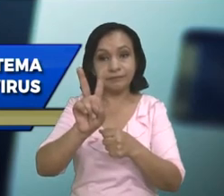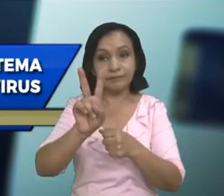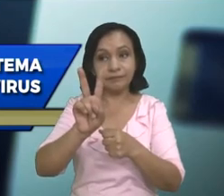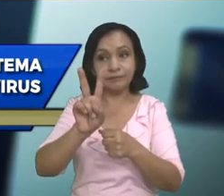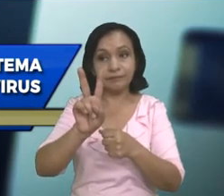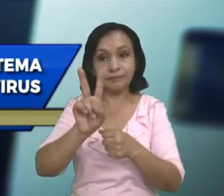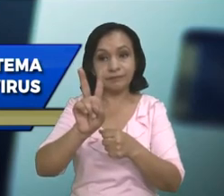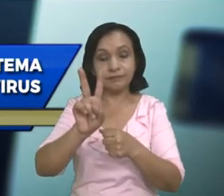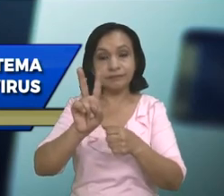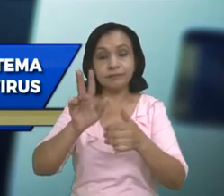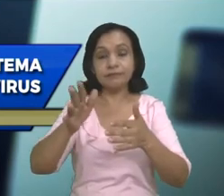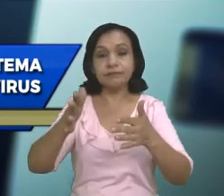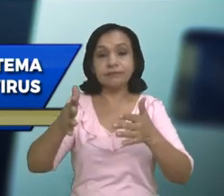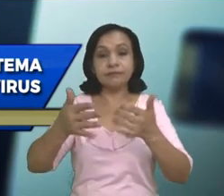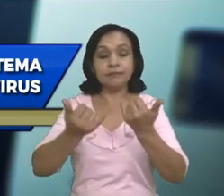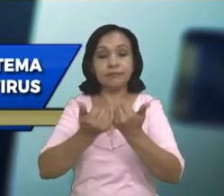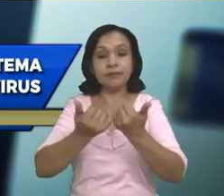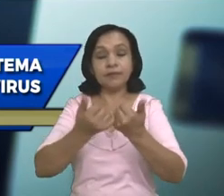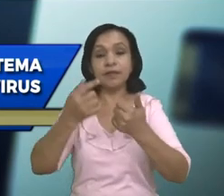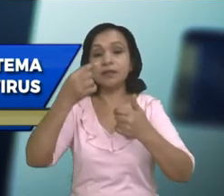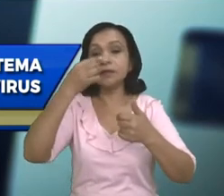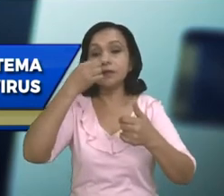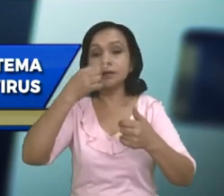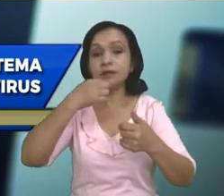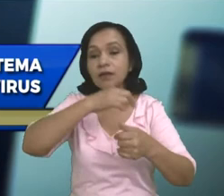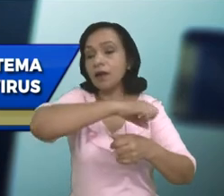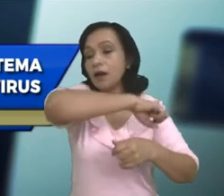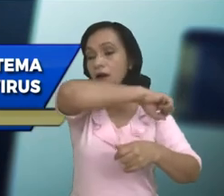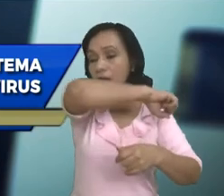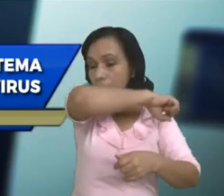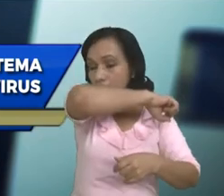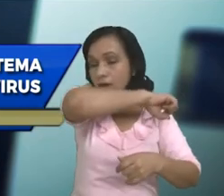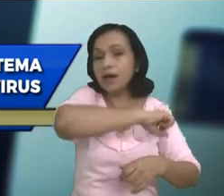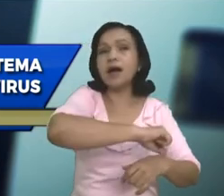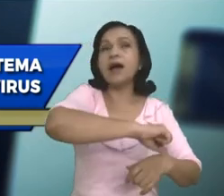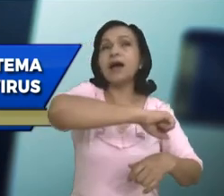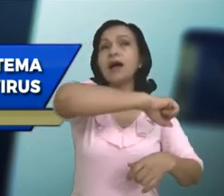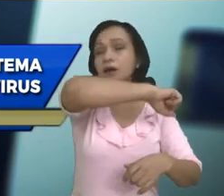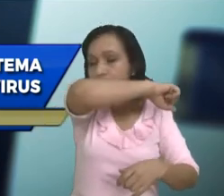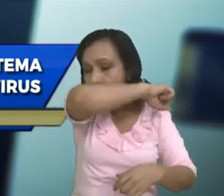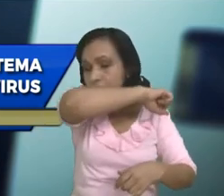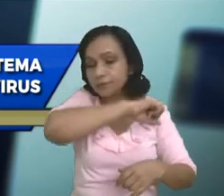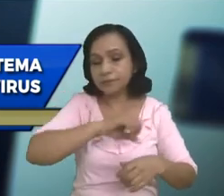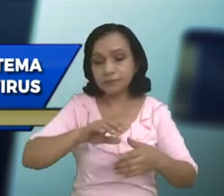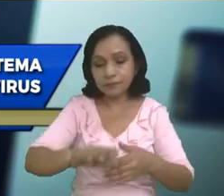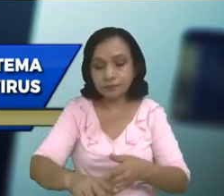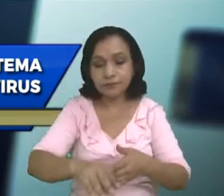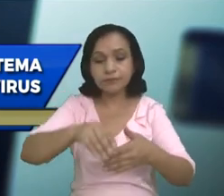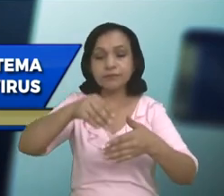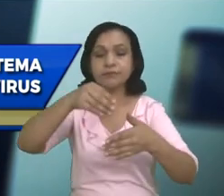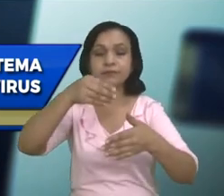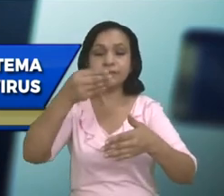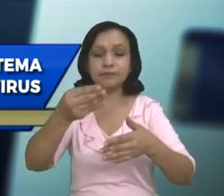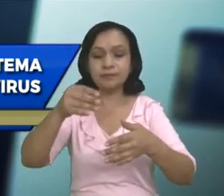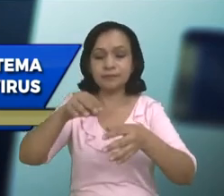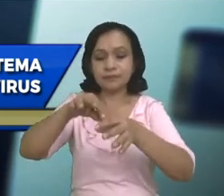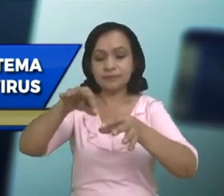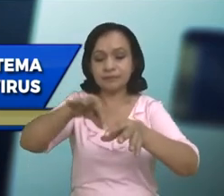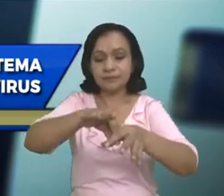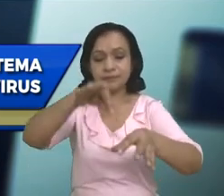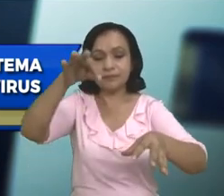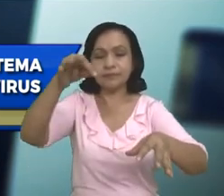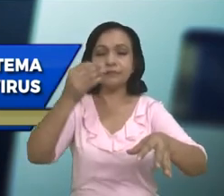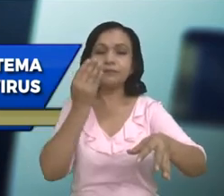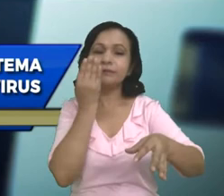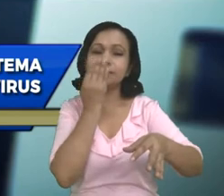cubrirse la nariz y boca al toser o estornudar si es como un pañuelo se recomienda que ser un pañuelo descartable